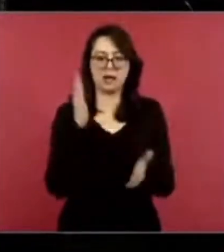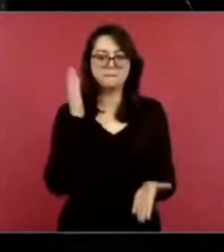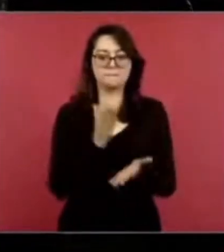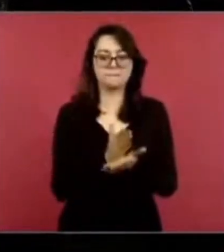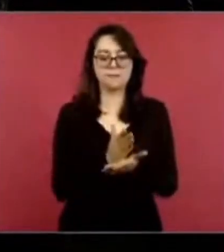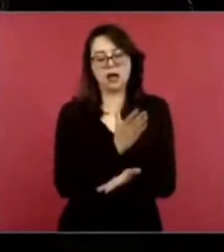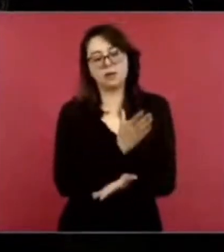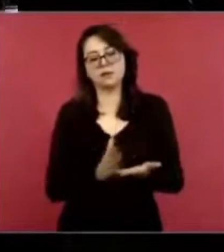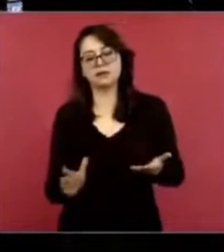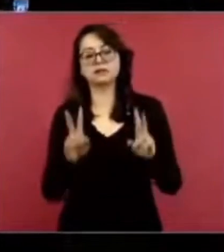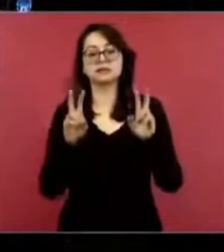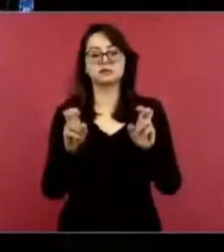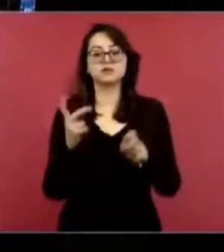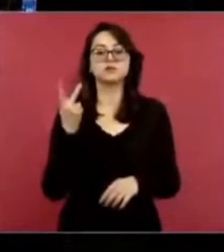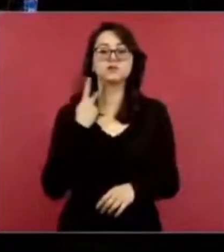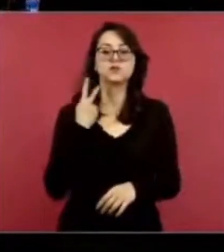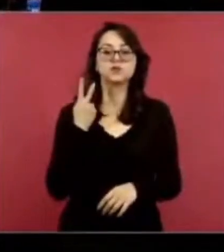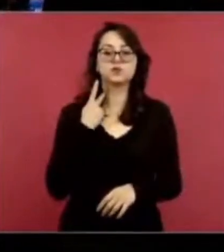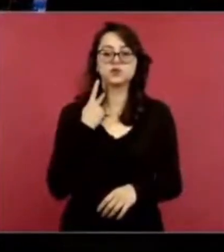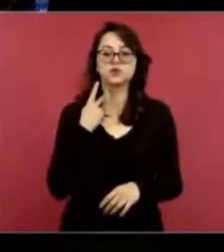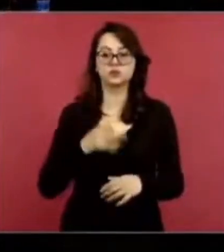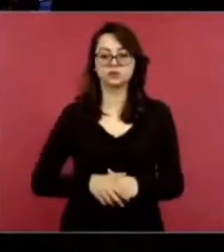que usted la conoce. Muchas gracias. Pues